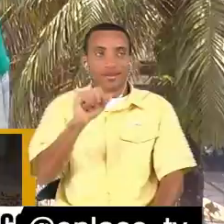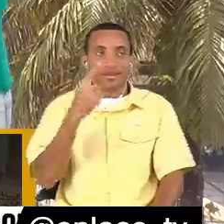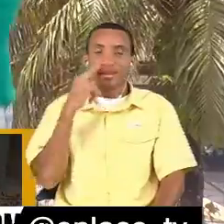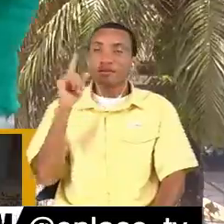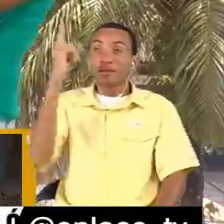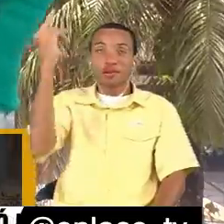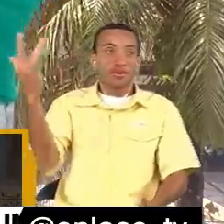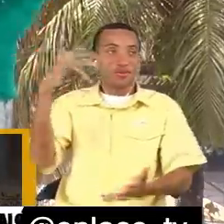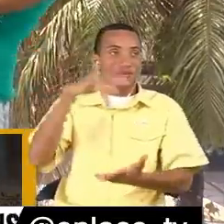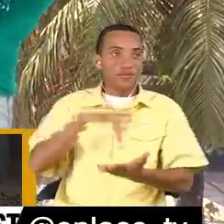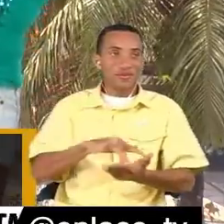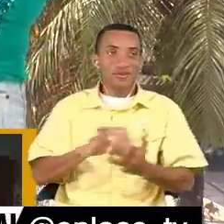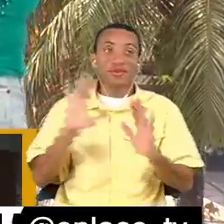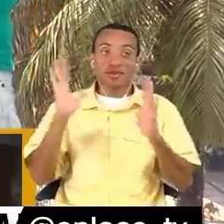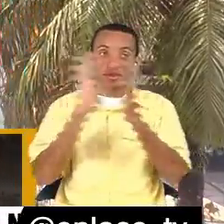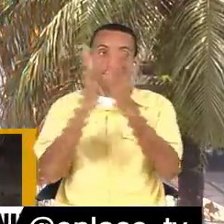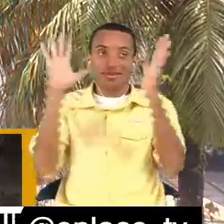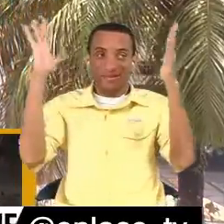aplauso para él.